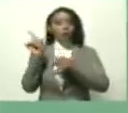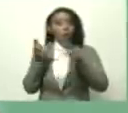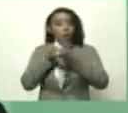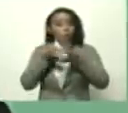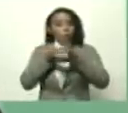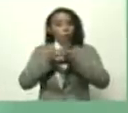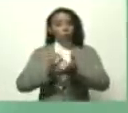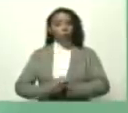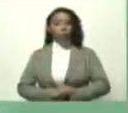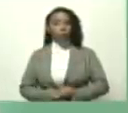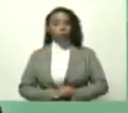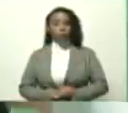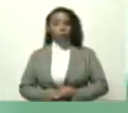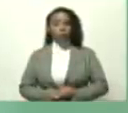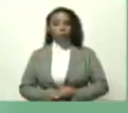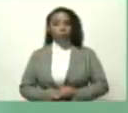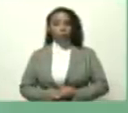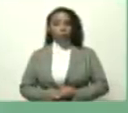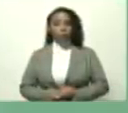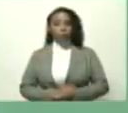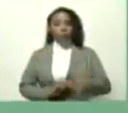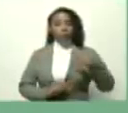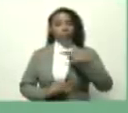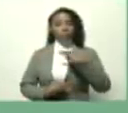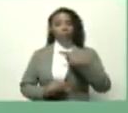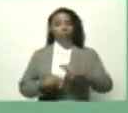delictuales. Este señor,